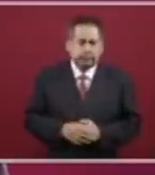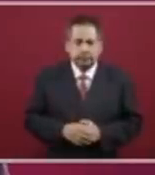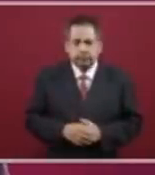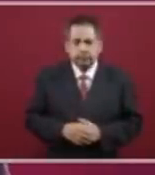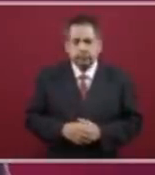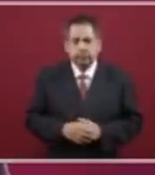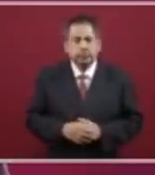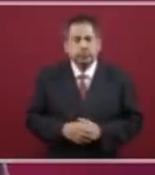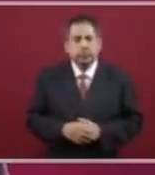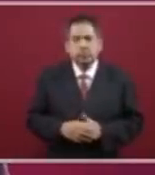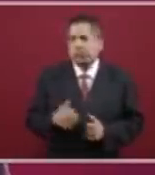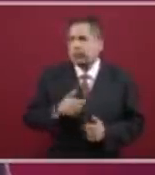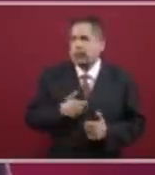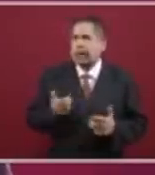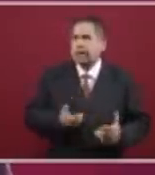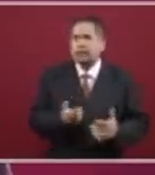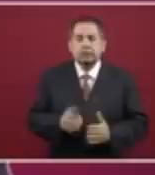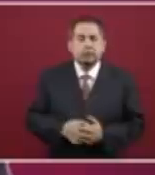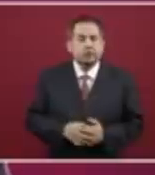con